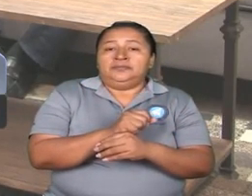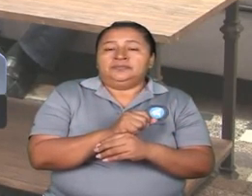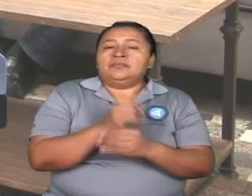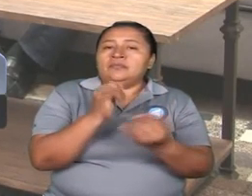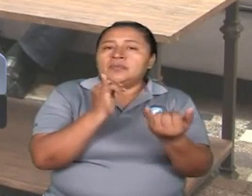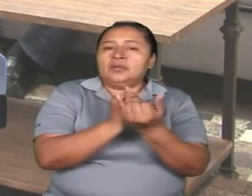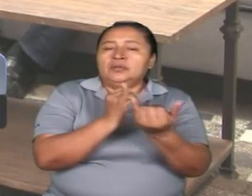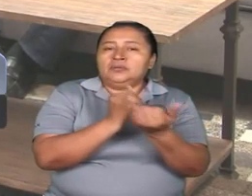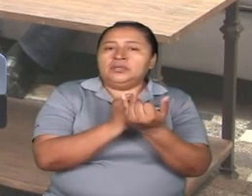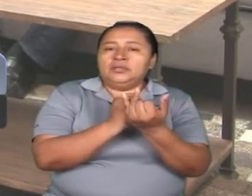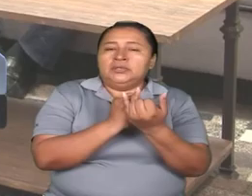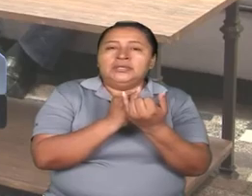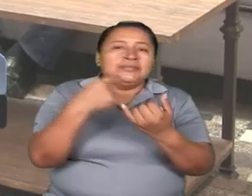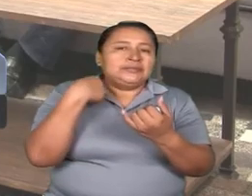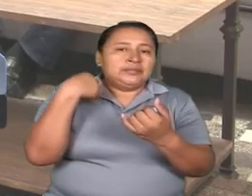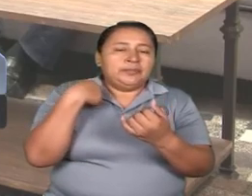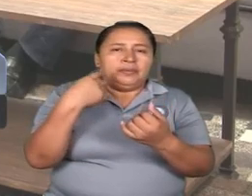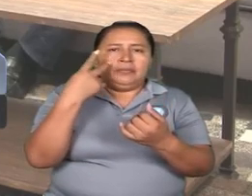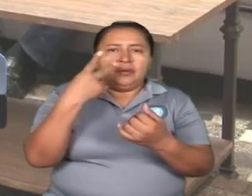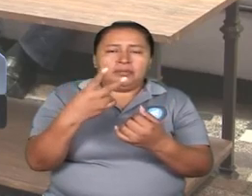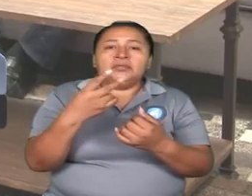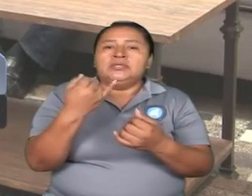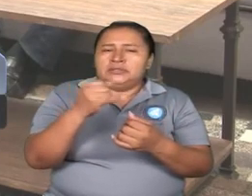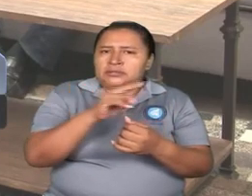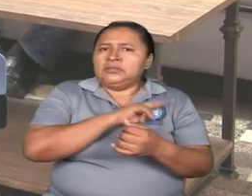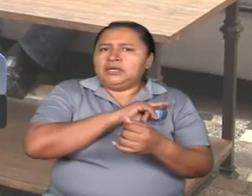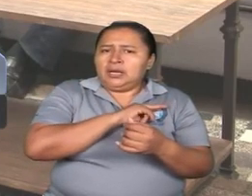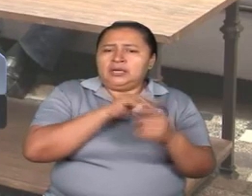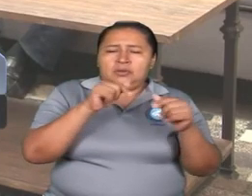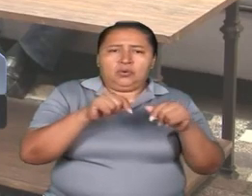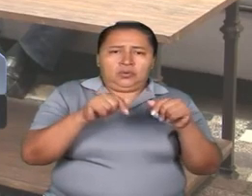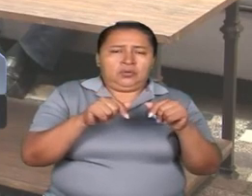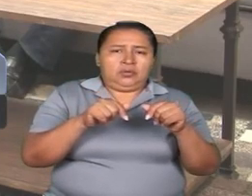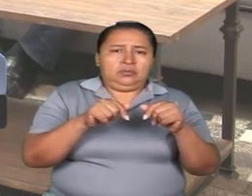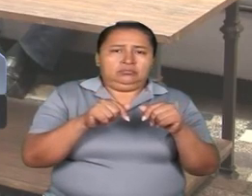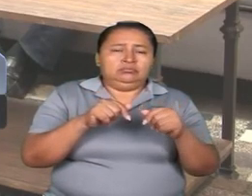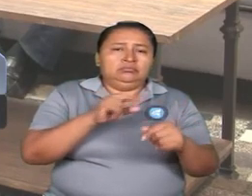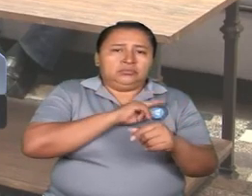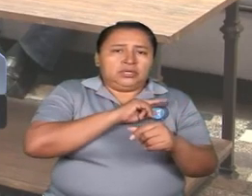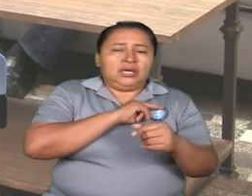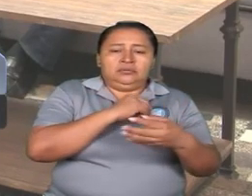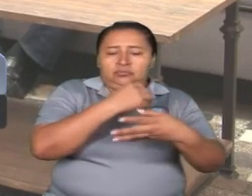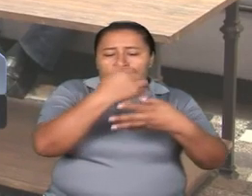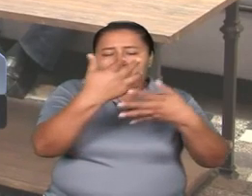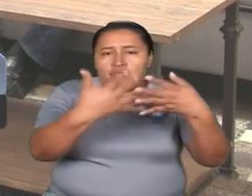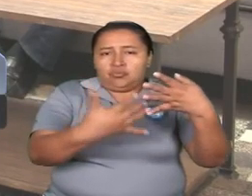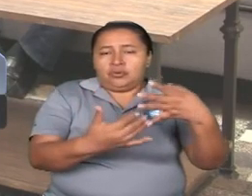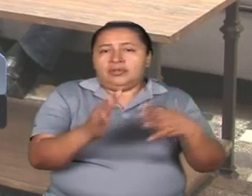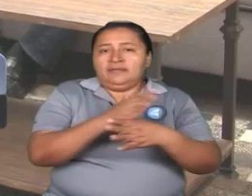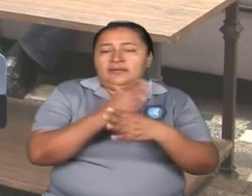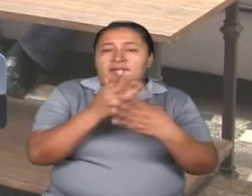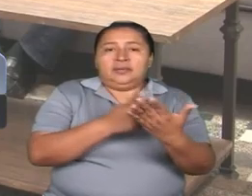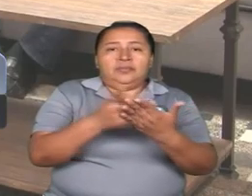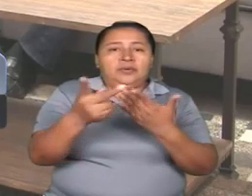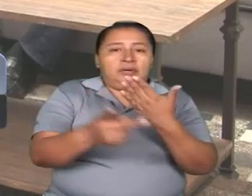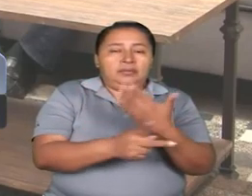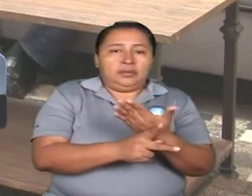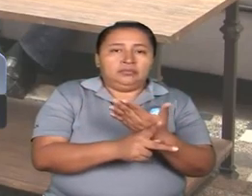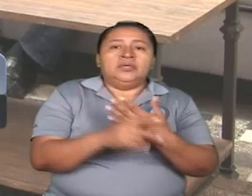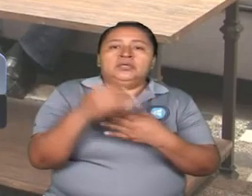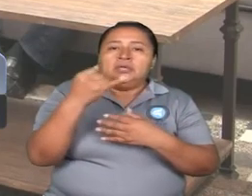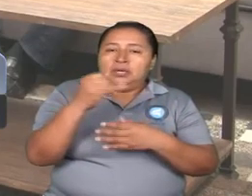igualmente, siempre vas a encontrar, si bien es cierto, hoy día se ha diversificado la programación, se